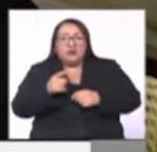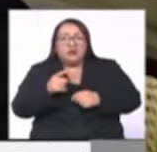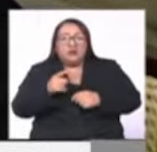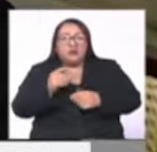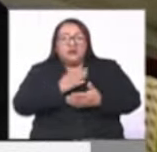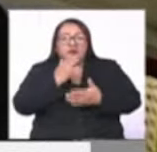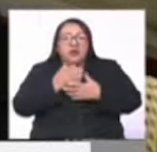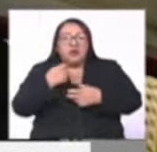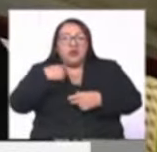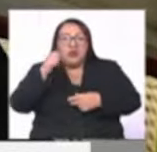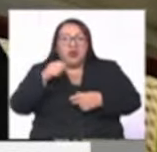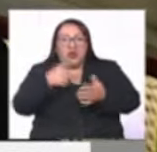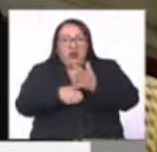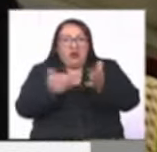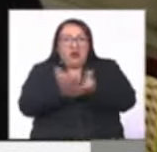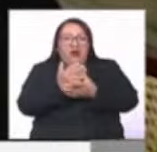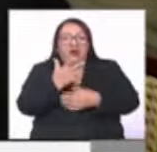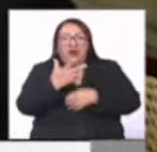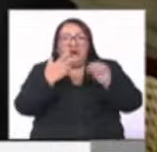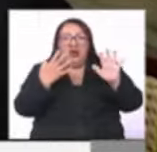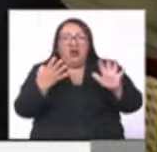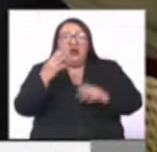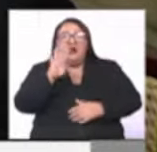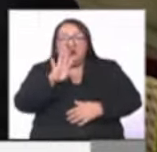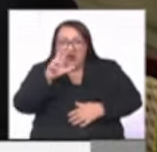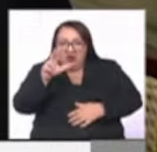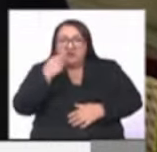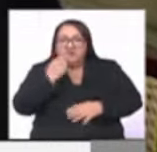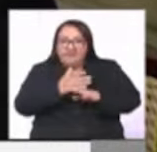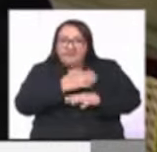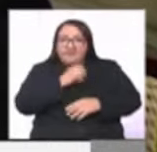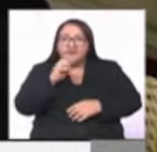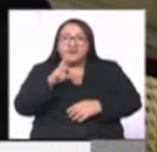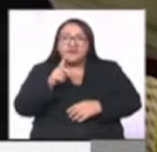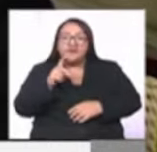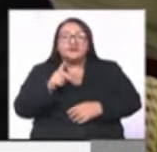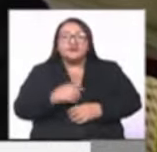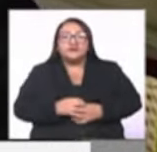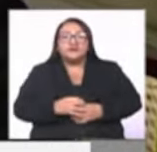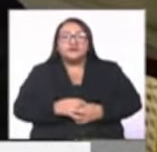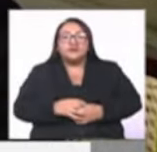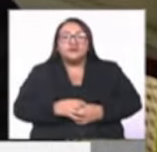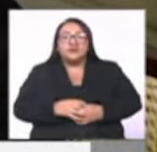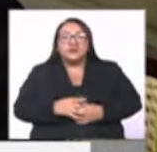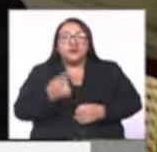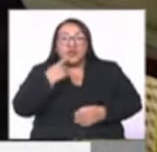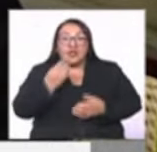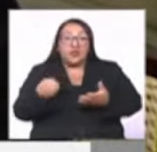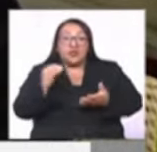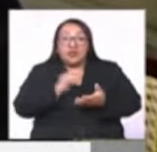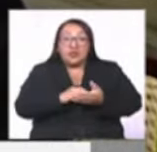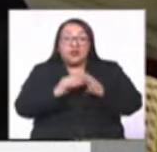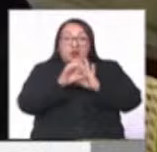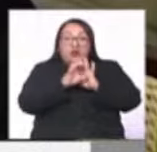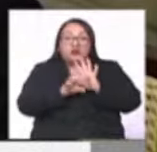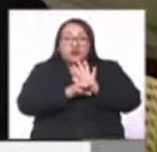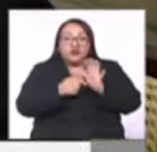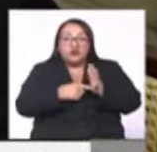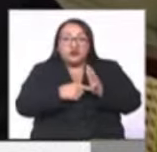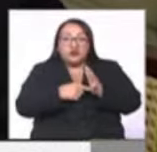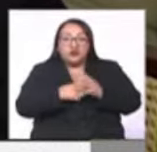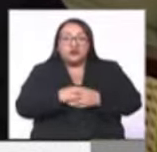sentencia en el expediente 3943 en la que dice el contenido constitucionalmente